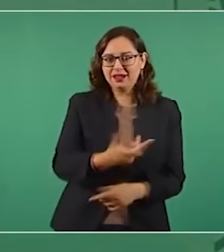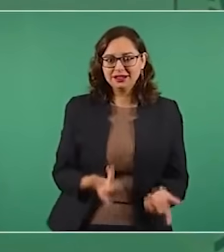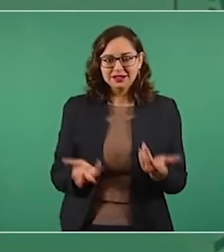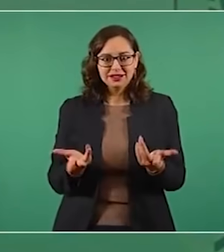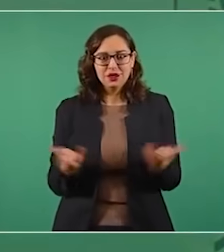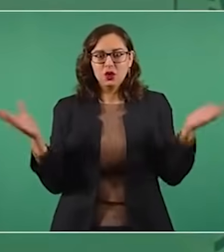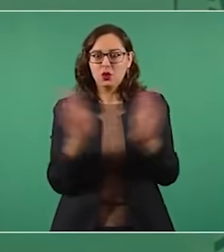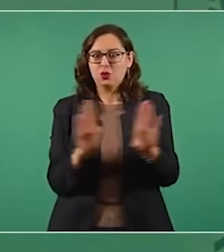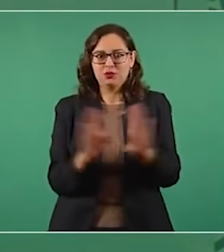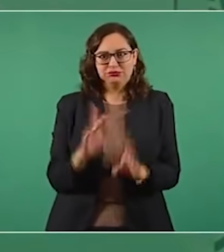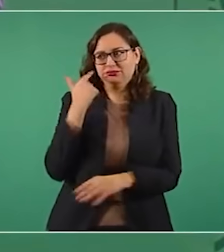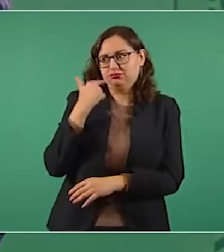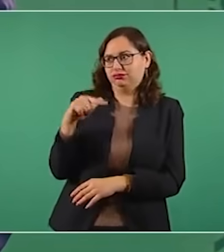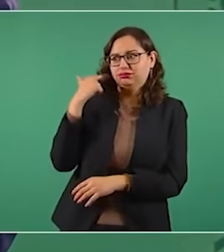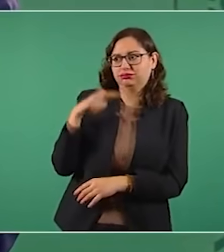están ellos